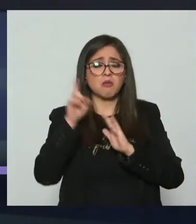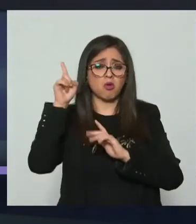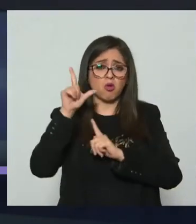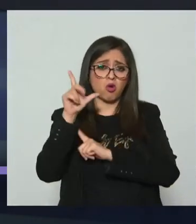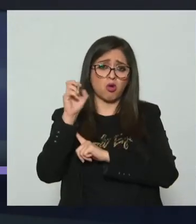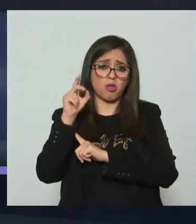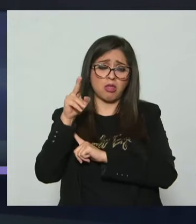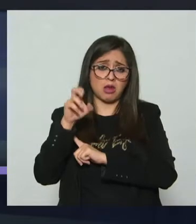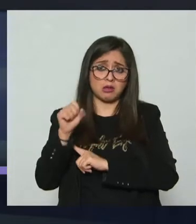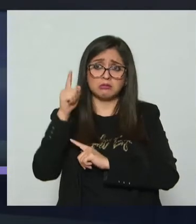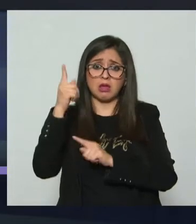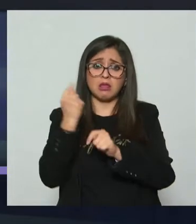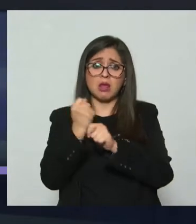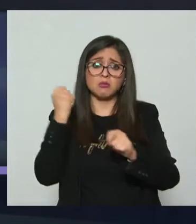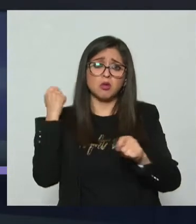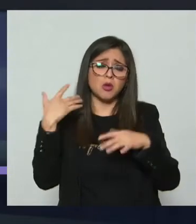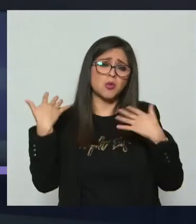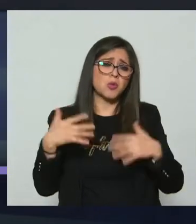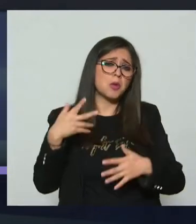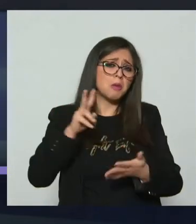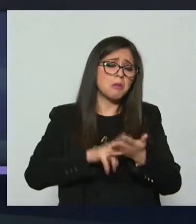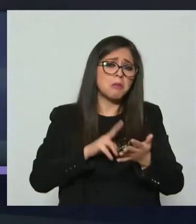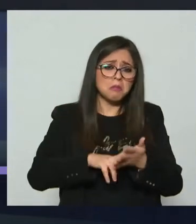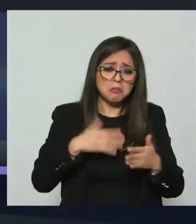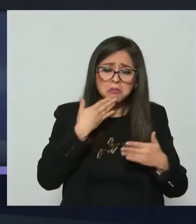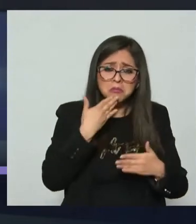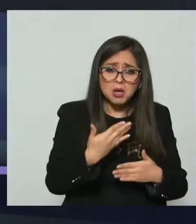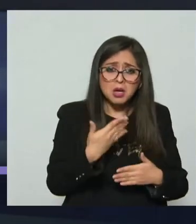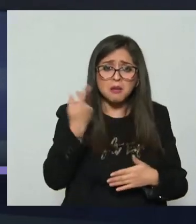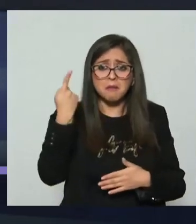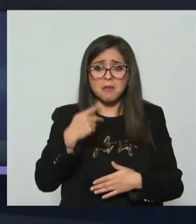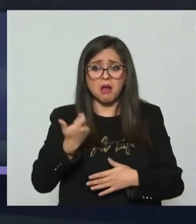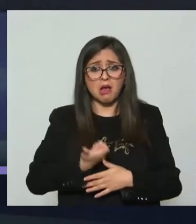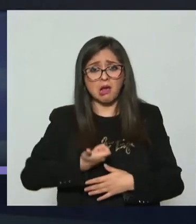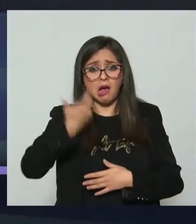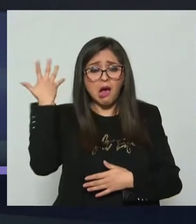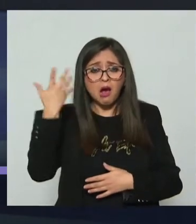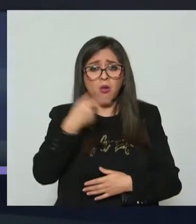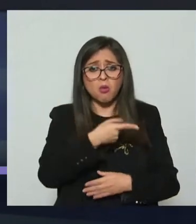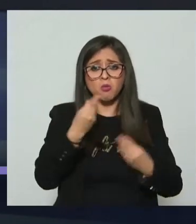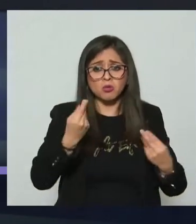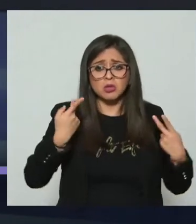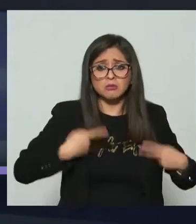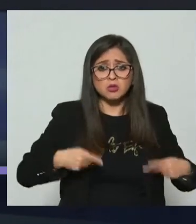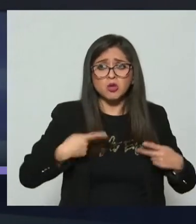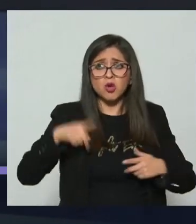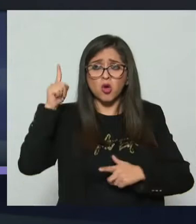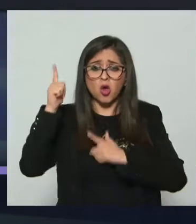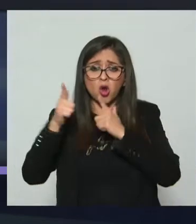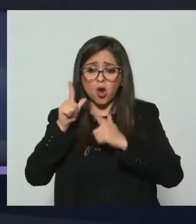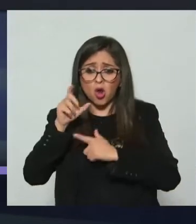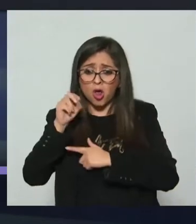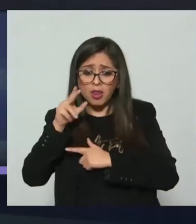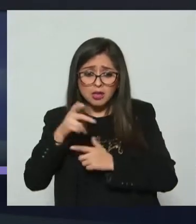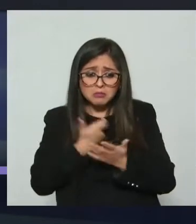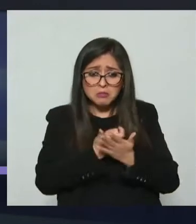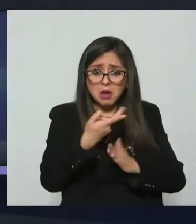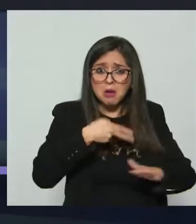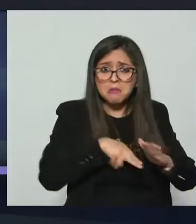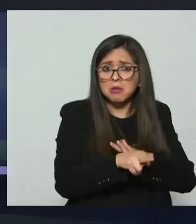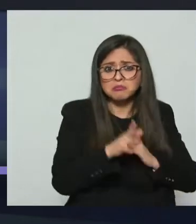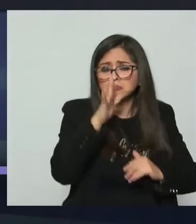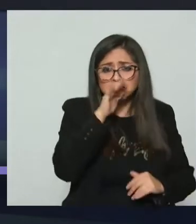un gran transporte público. El tema es que sus tarifas son carísimas y la gente ya no puede pagar el metro en Londres. Tiene una cobertura